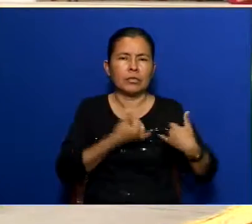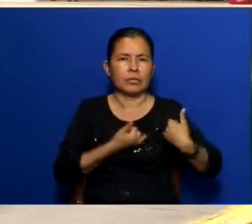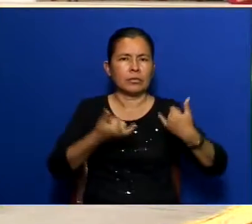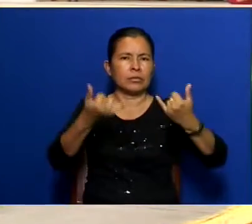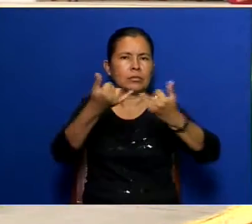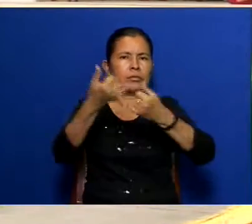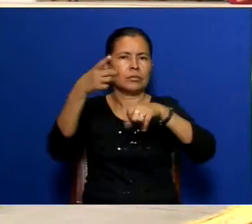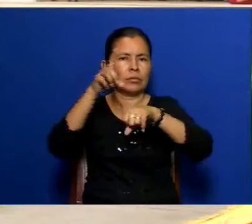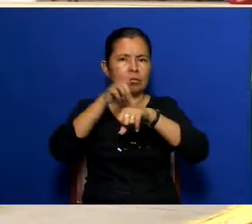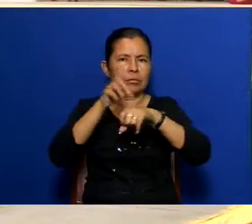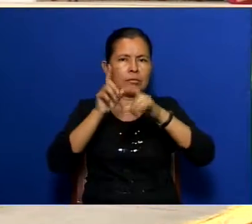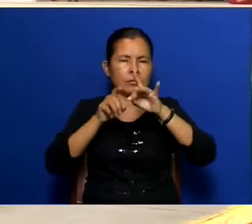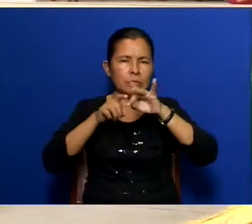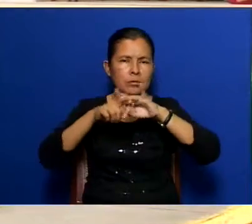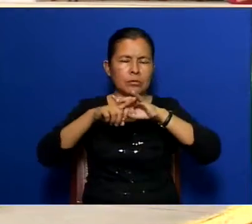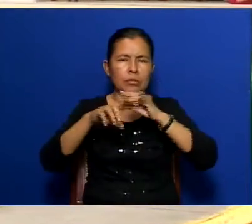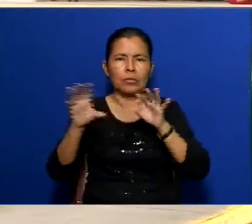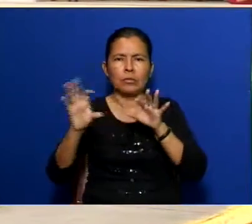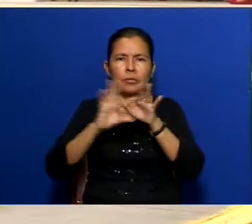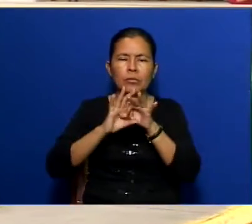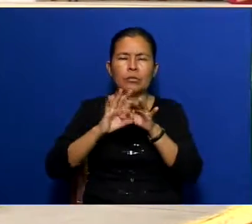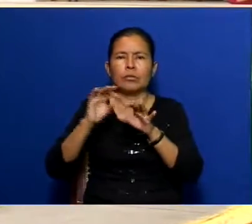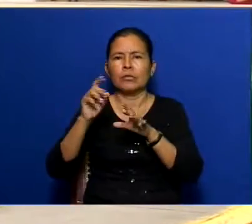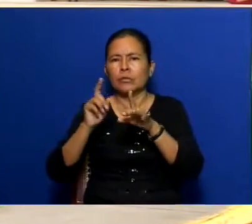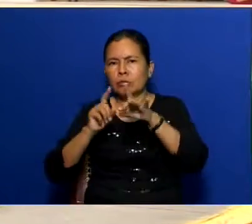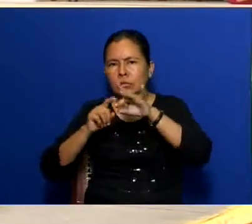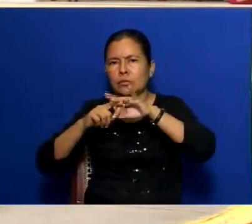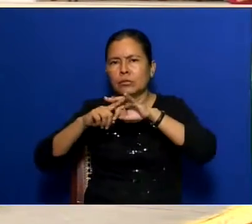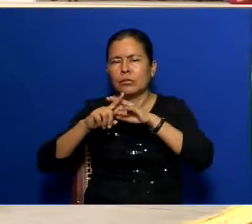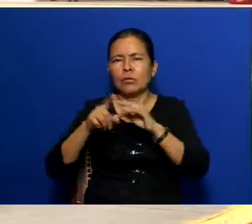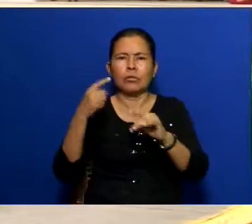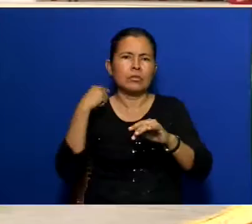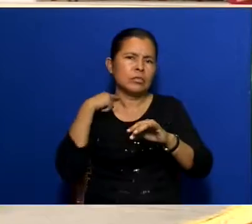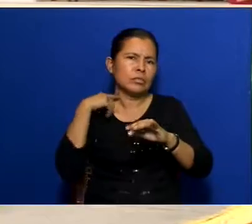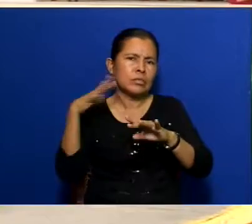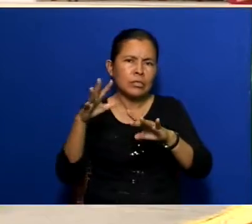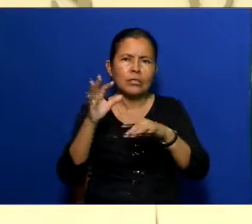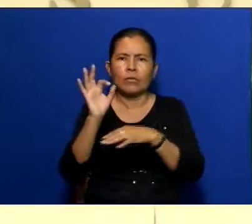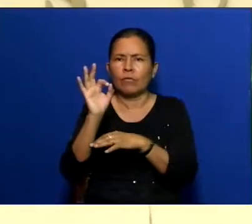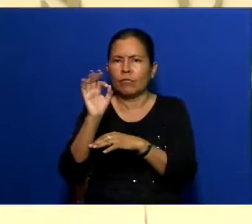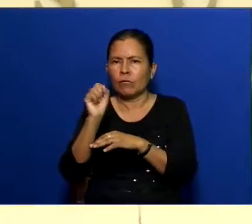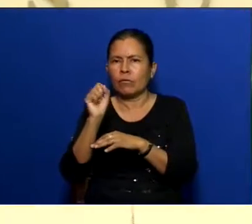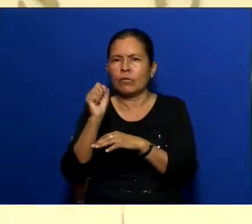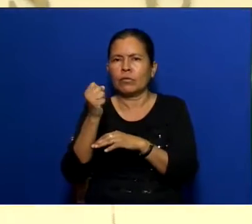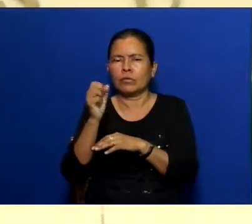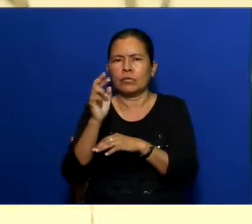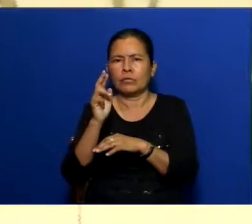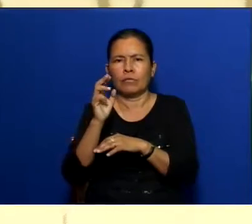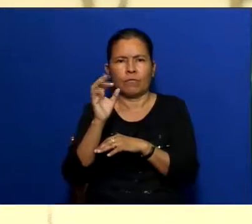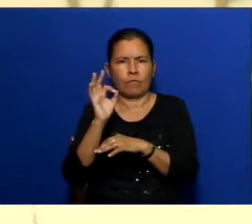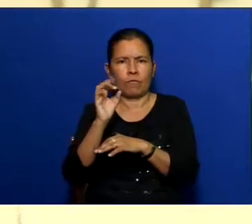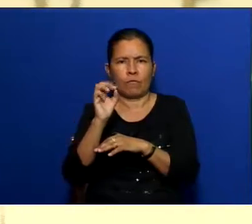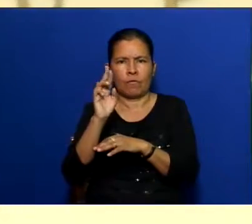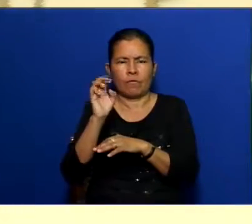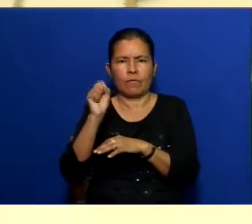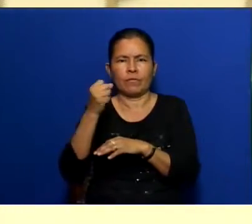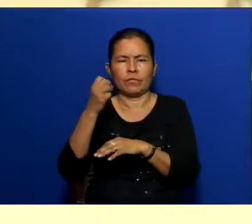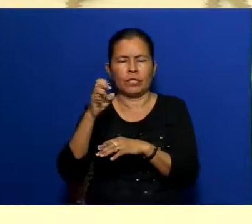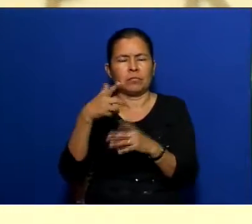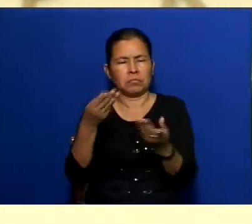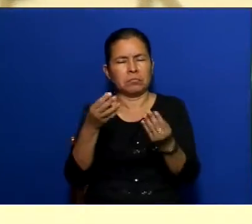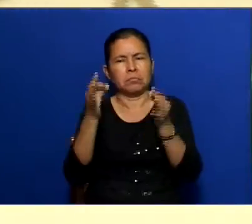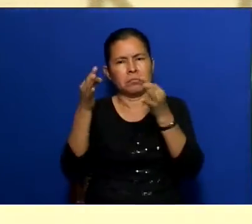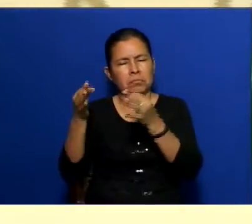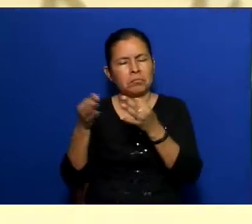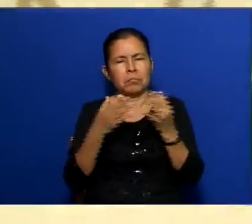Instituto de Medicina Legal con la psicología y con la psiquiatría forense y con la psicotraumatología forense. Bien, doctor,